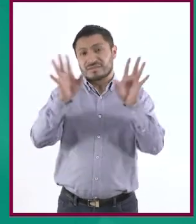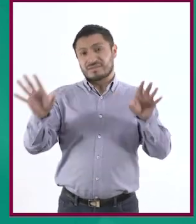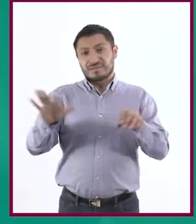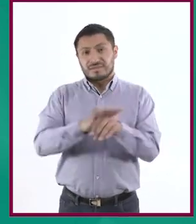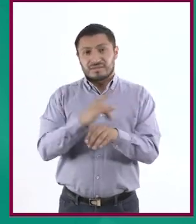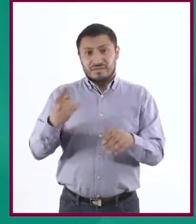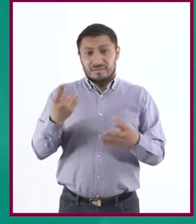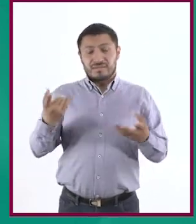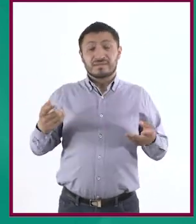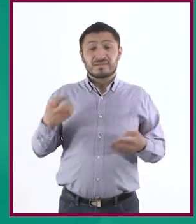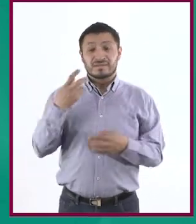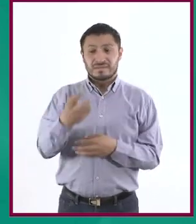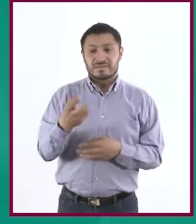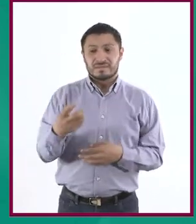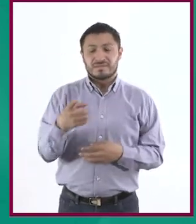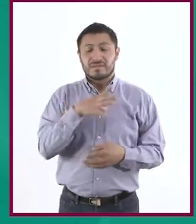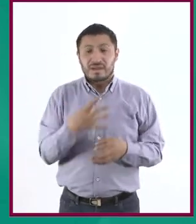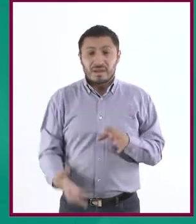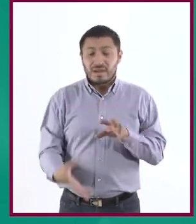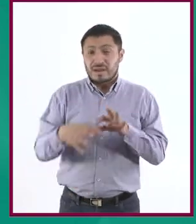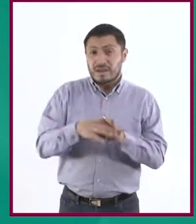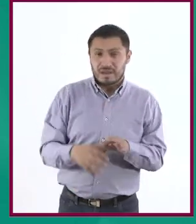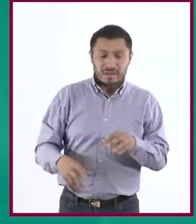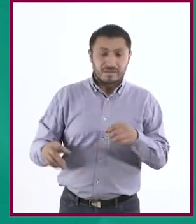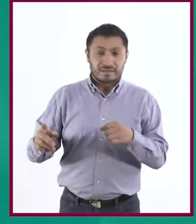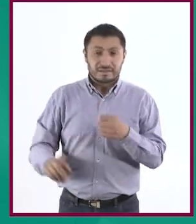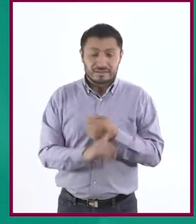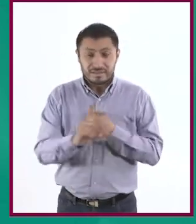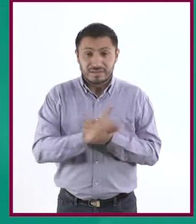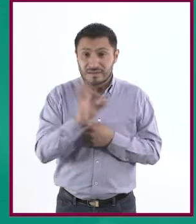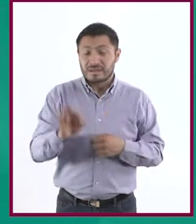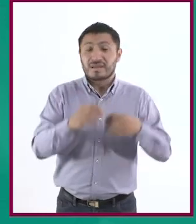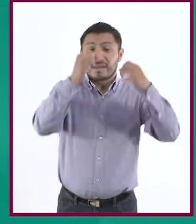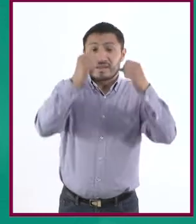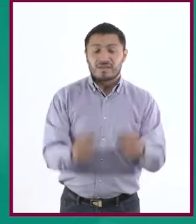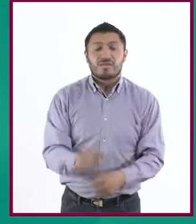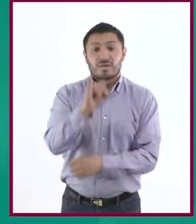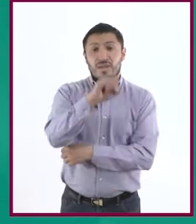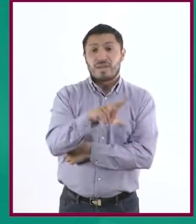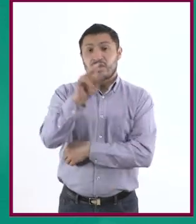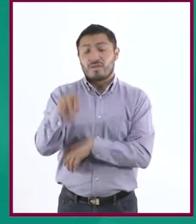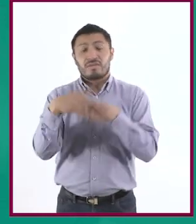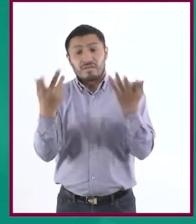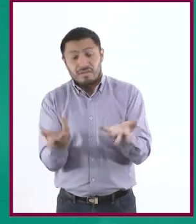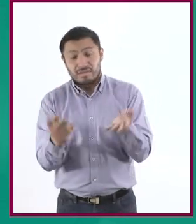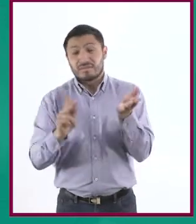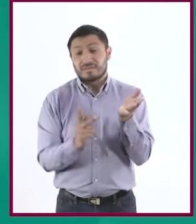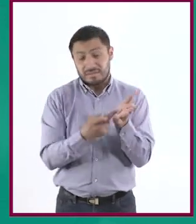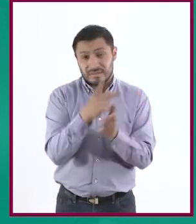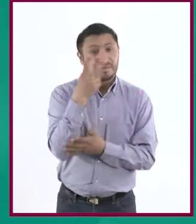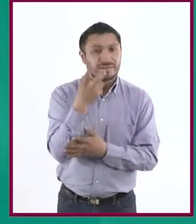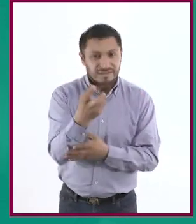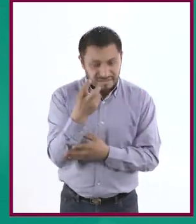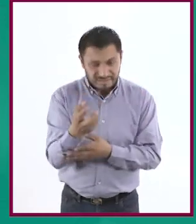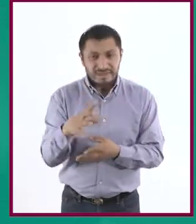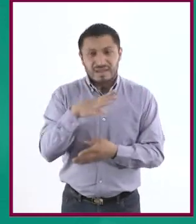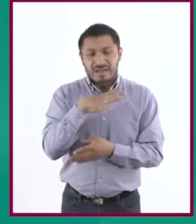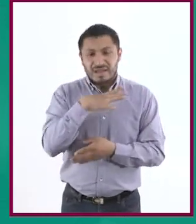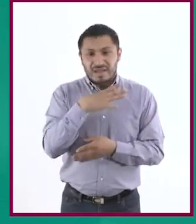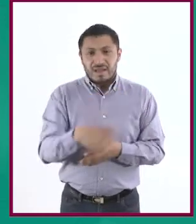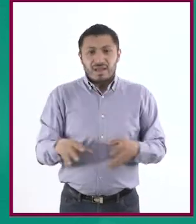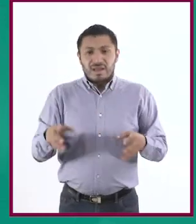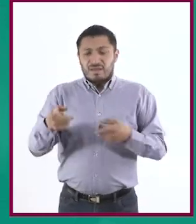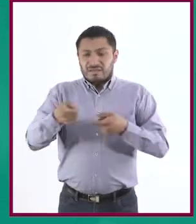porque esto tiene que ver con la polémica de si son seguros o no. Estas plantas tienen